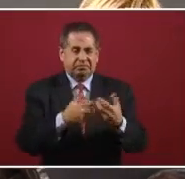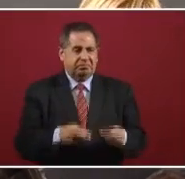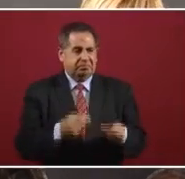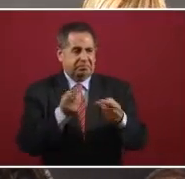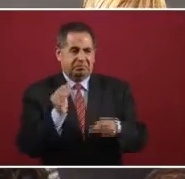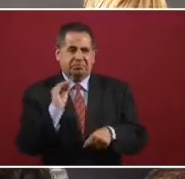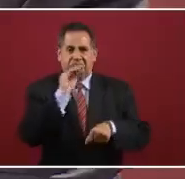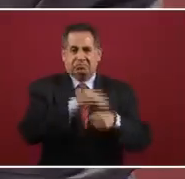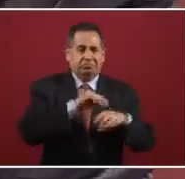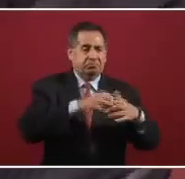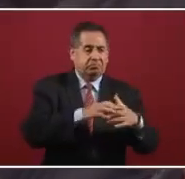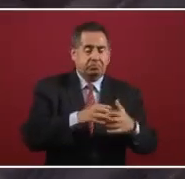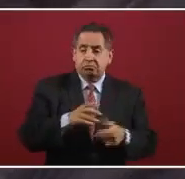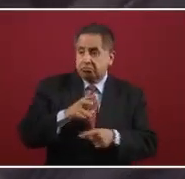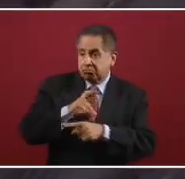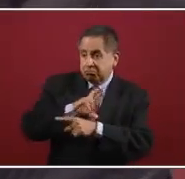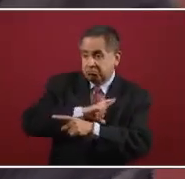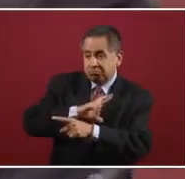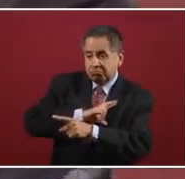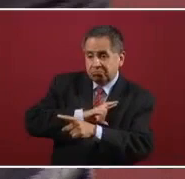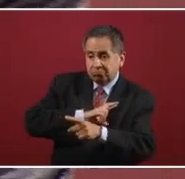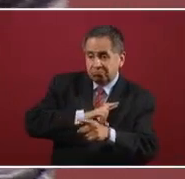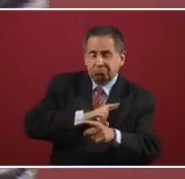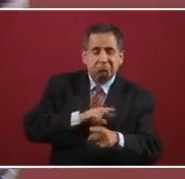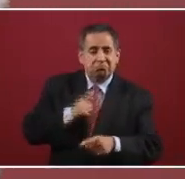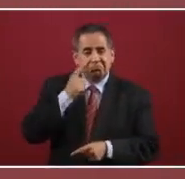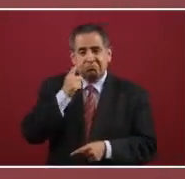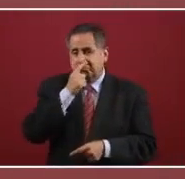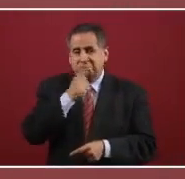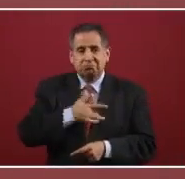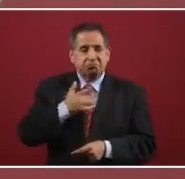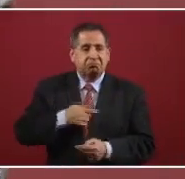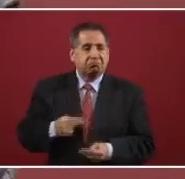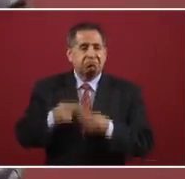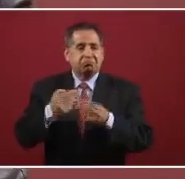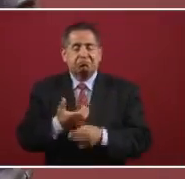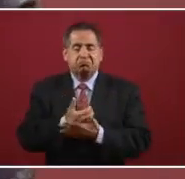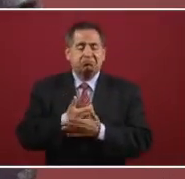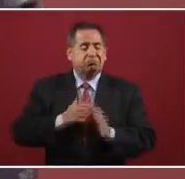porque a los particulares no les resultaba negocio.